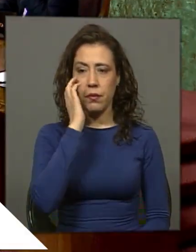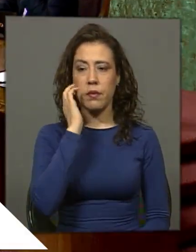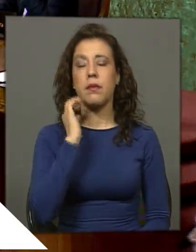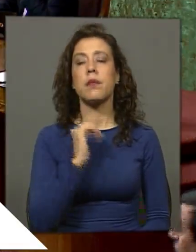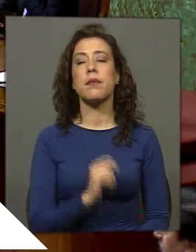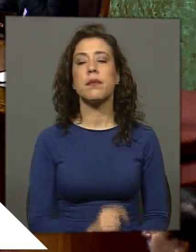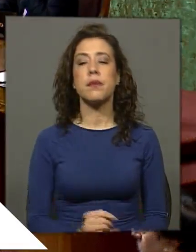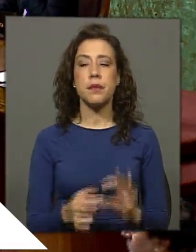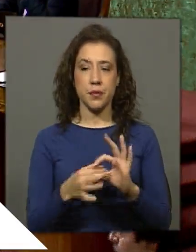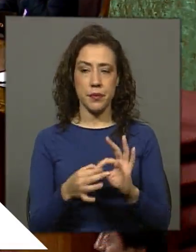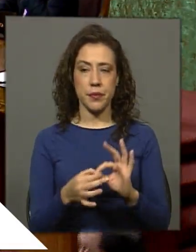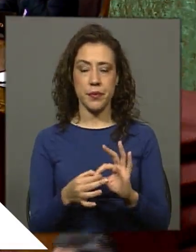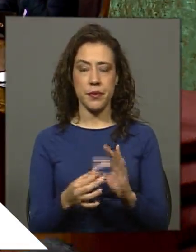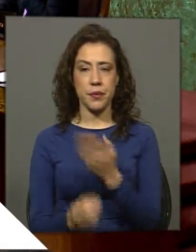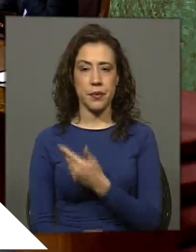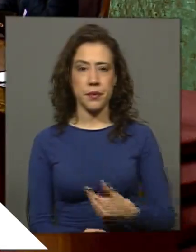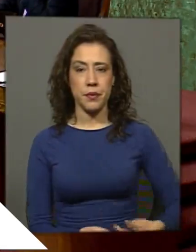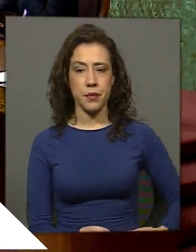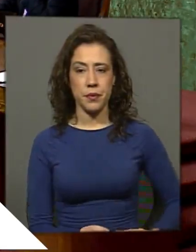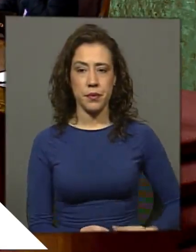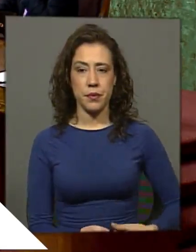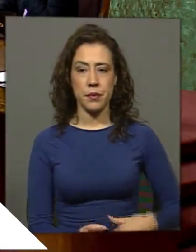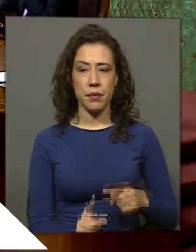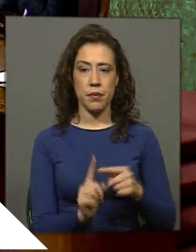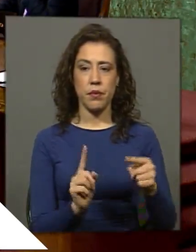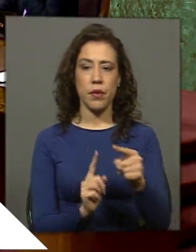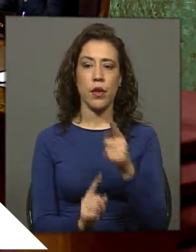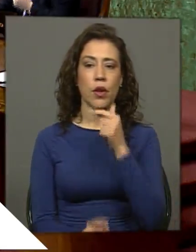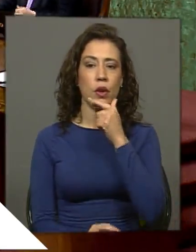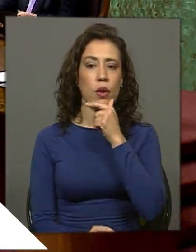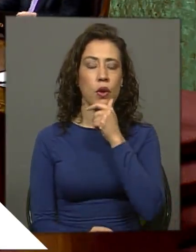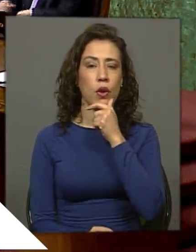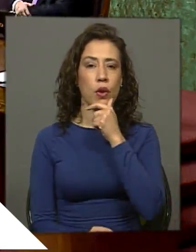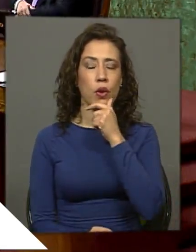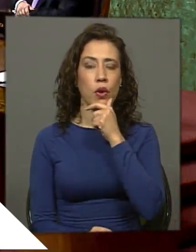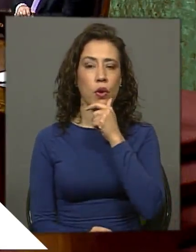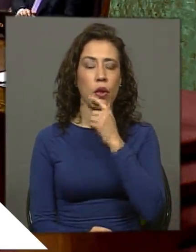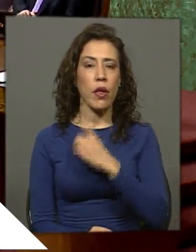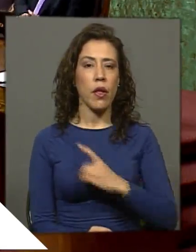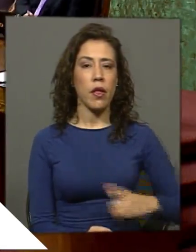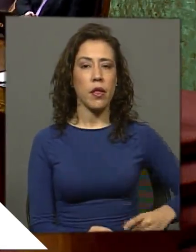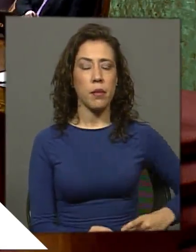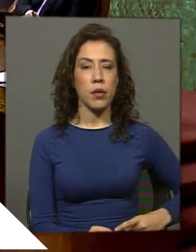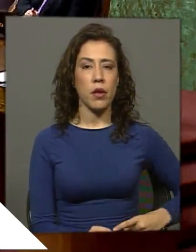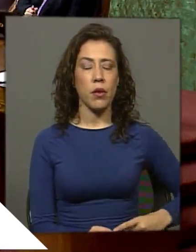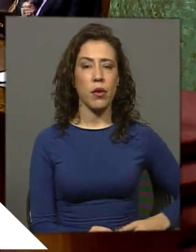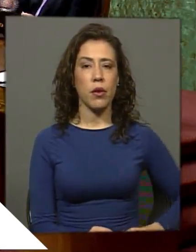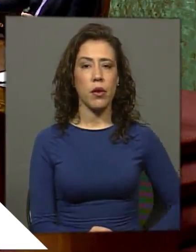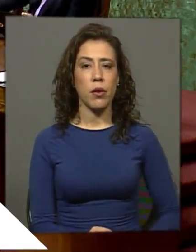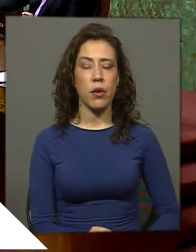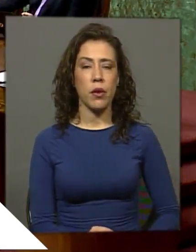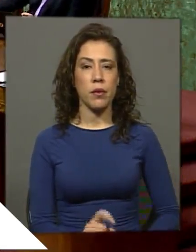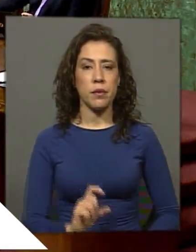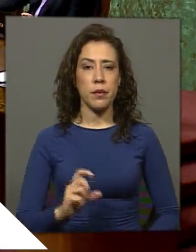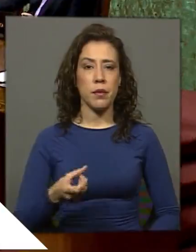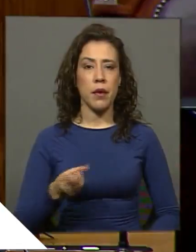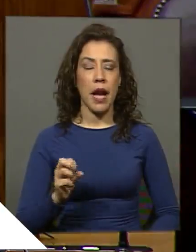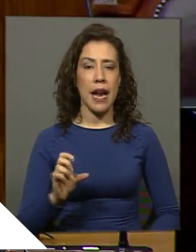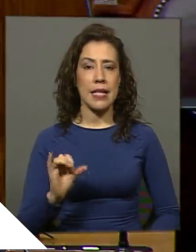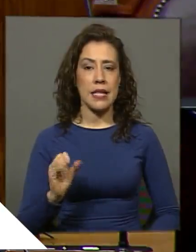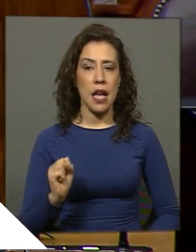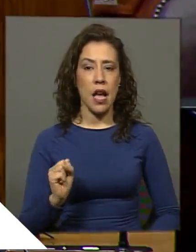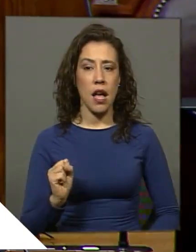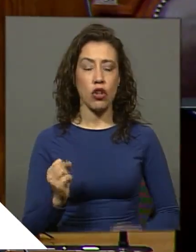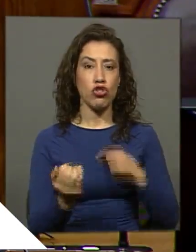gracias presidente por su intermedio respecto de las dudas del diputado René Món García lo